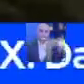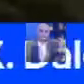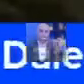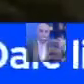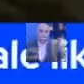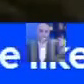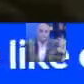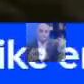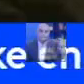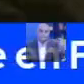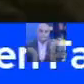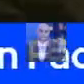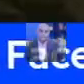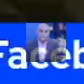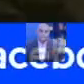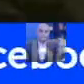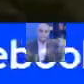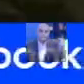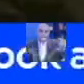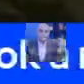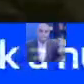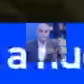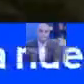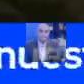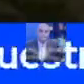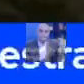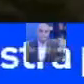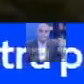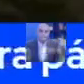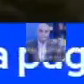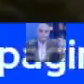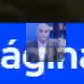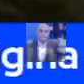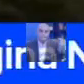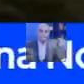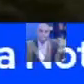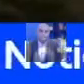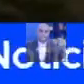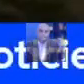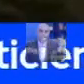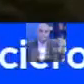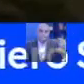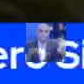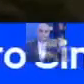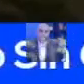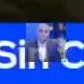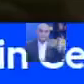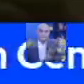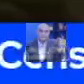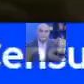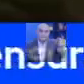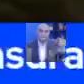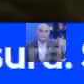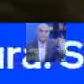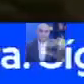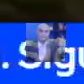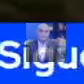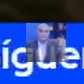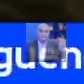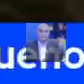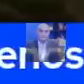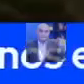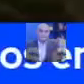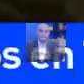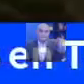Gutiérrez. Puedo tener diferencias ideológicas con el presidente, pero no hay forma de contradecirlo cuando asegura que un tal Poncho